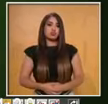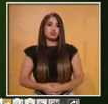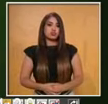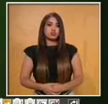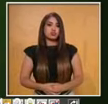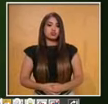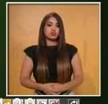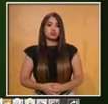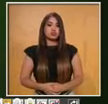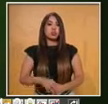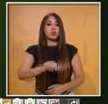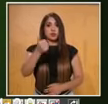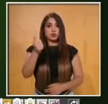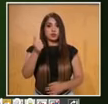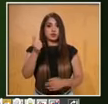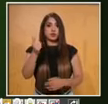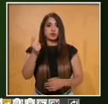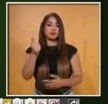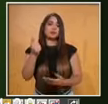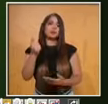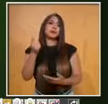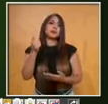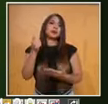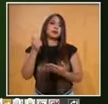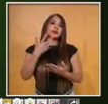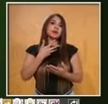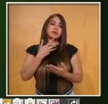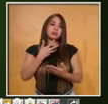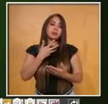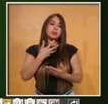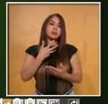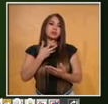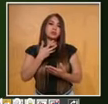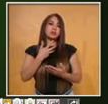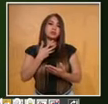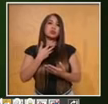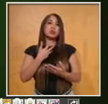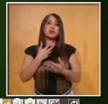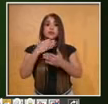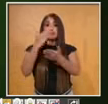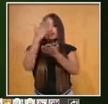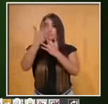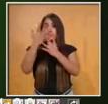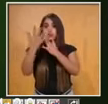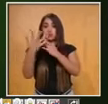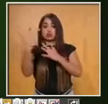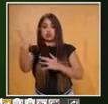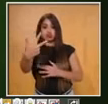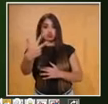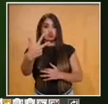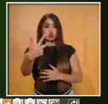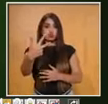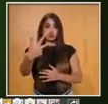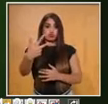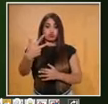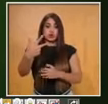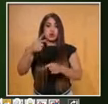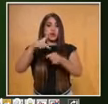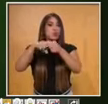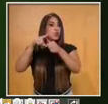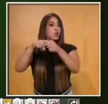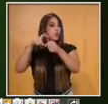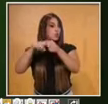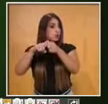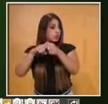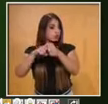Nuestra tercera figura, que también es un rectángulo, está dividido en 8 partes, de las cuales coloreamos o